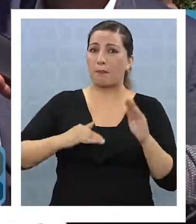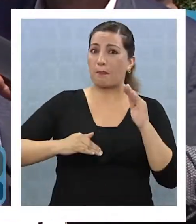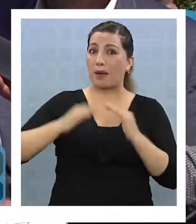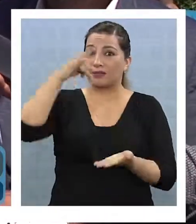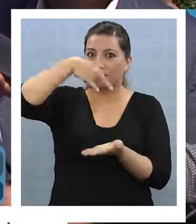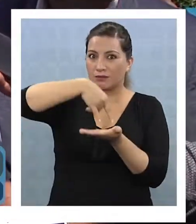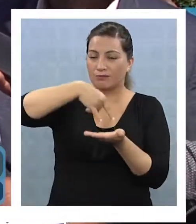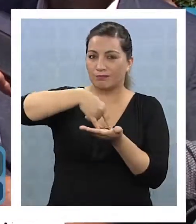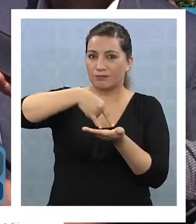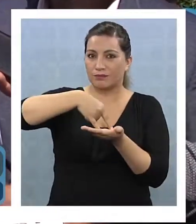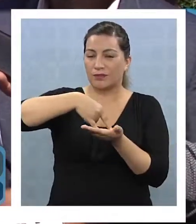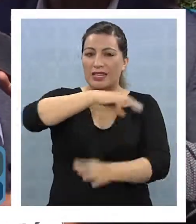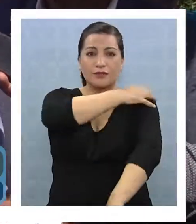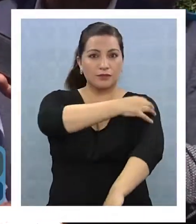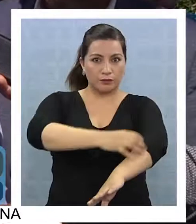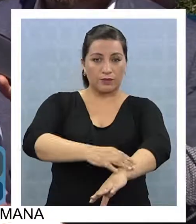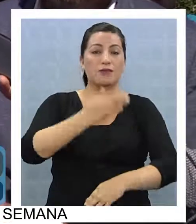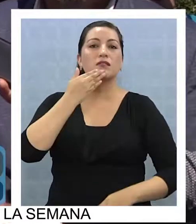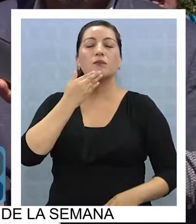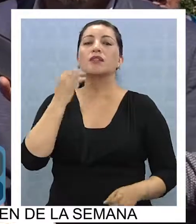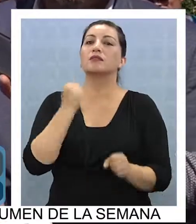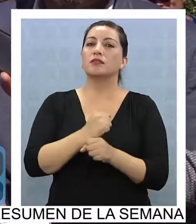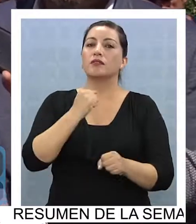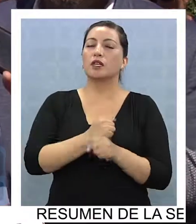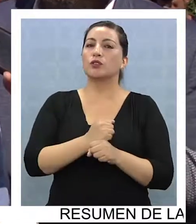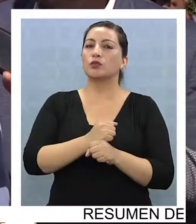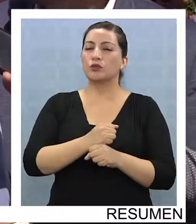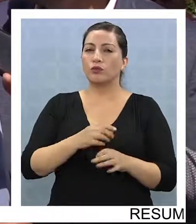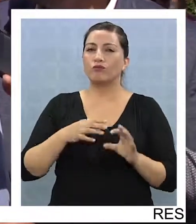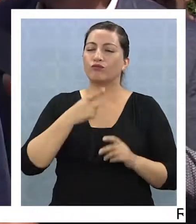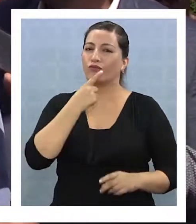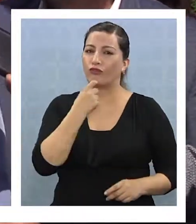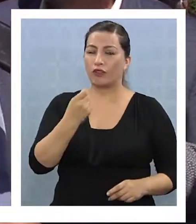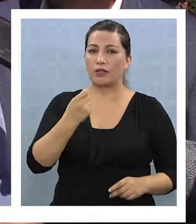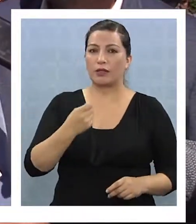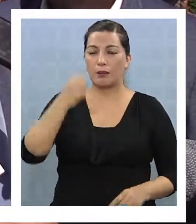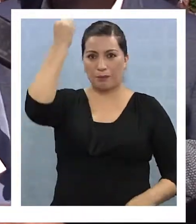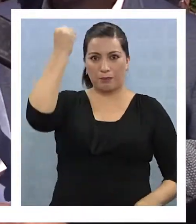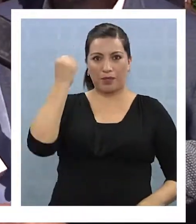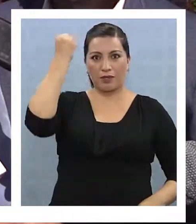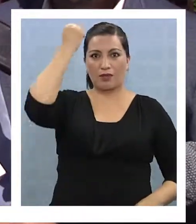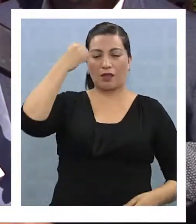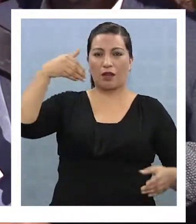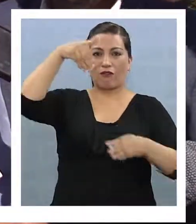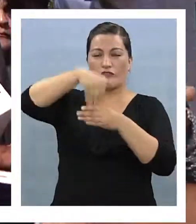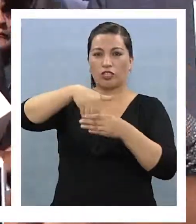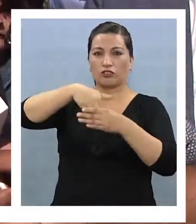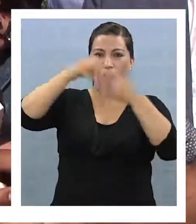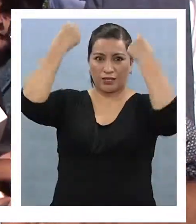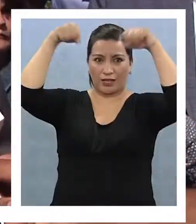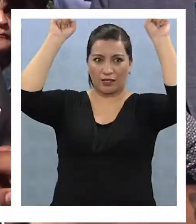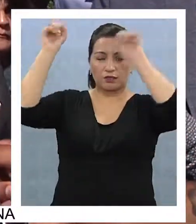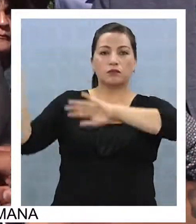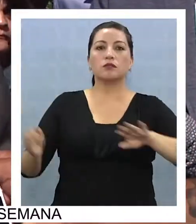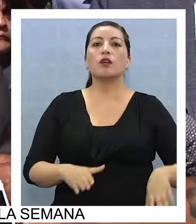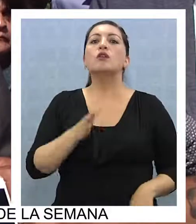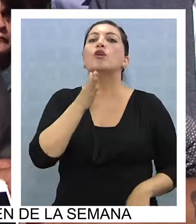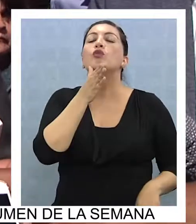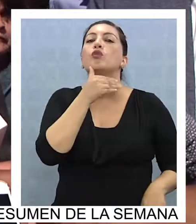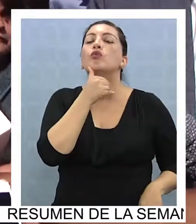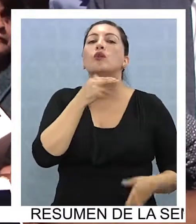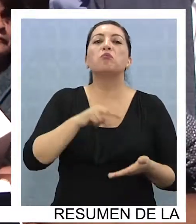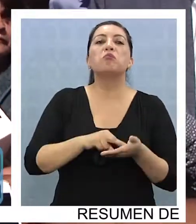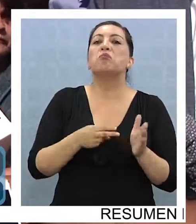el parlamento a nivel de todo el país y también trabajando fuertemente por lograr que el presidente Piñera gane la elección presidencial. Yo no tengo ningún afán